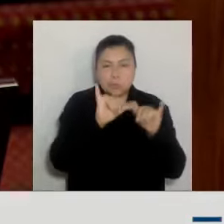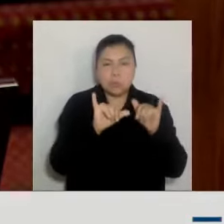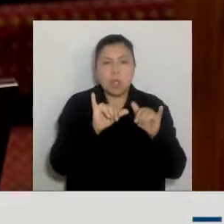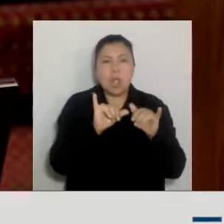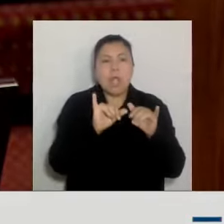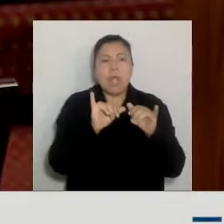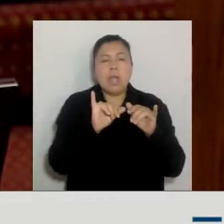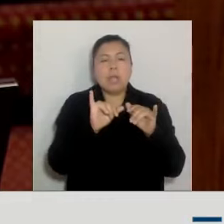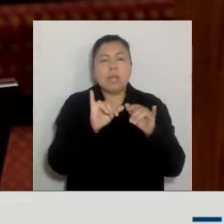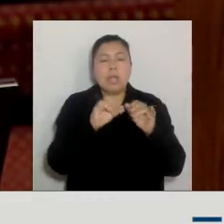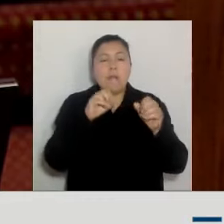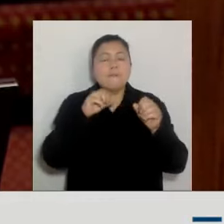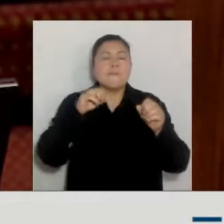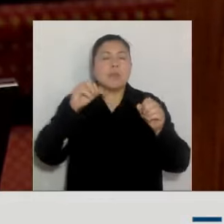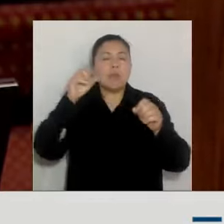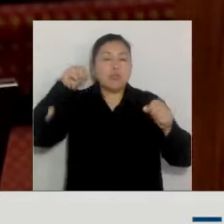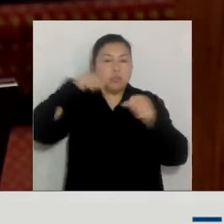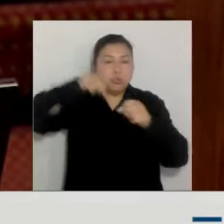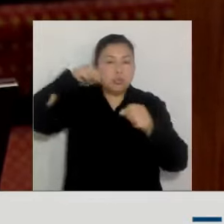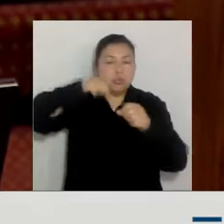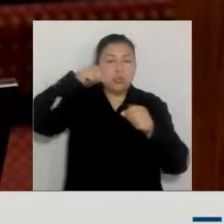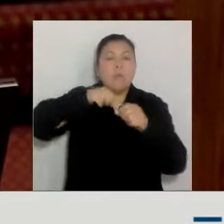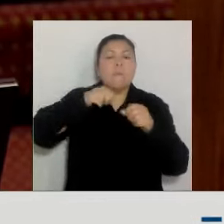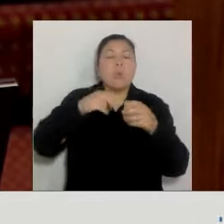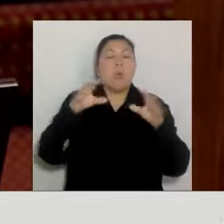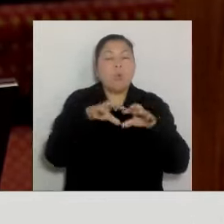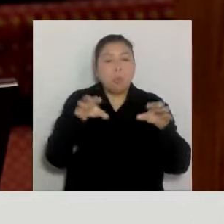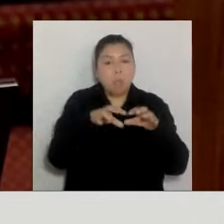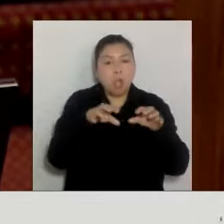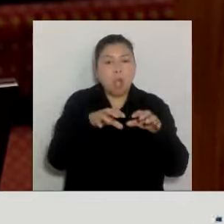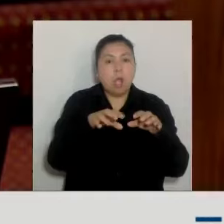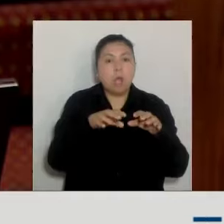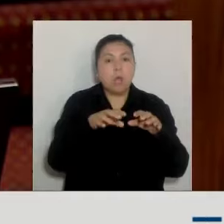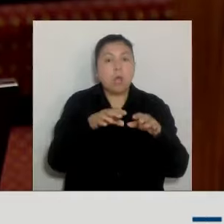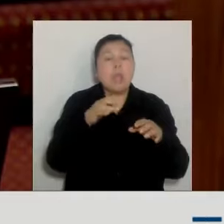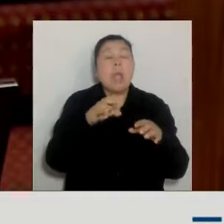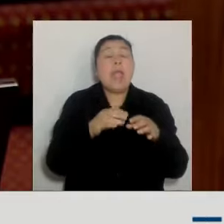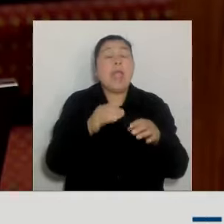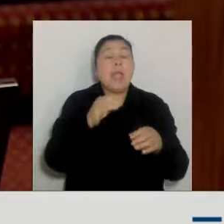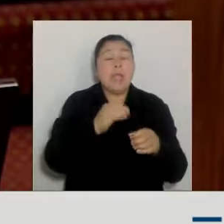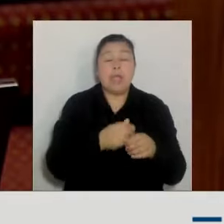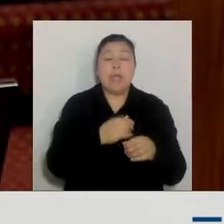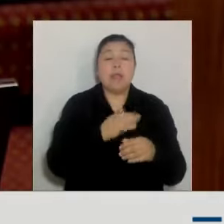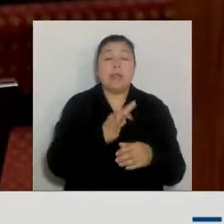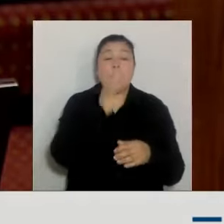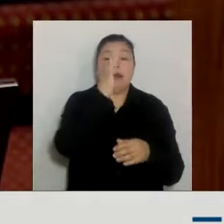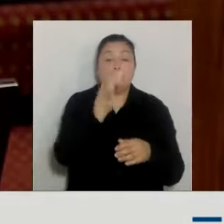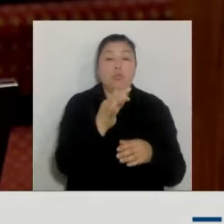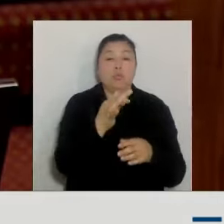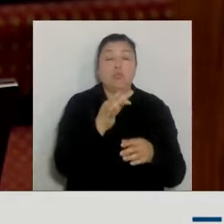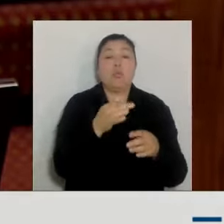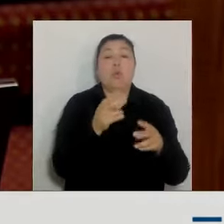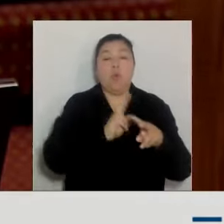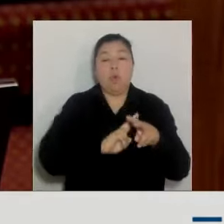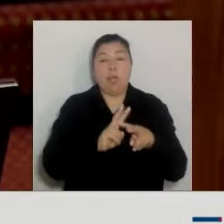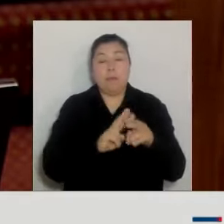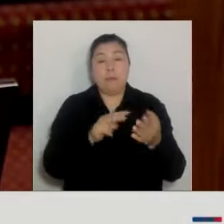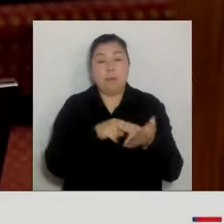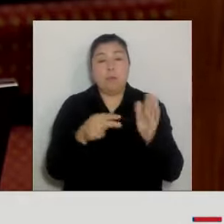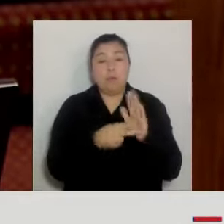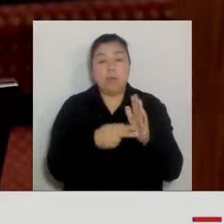qué insecticidas ocuparon en su producción y que el día de mañana va a generar problemas a la